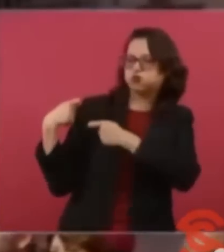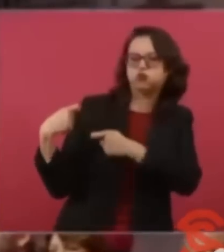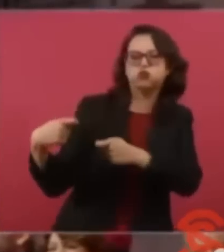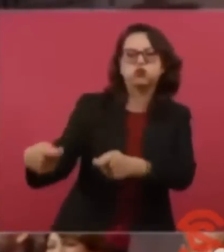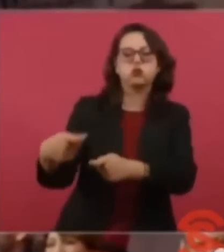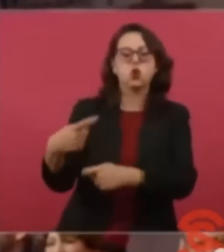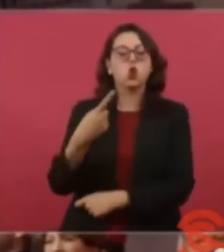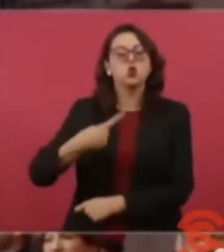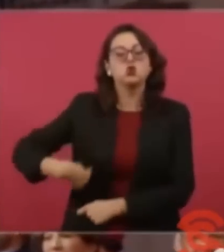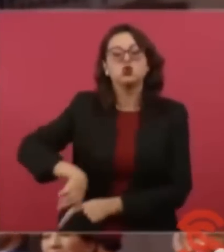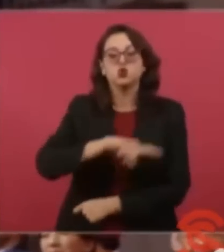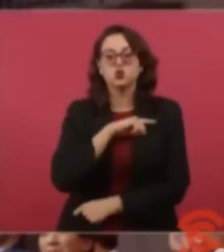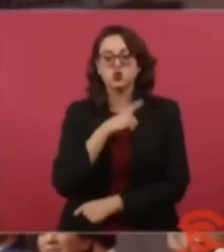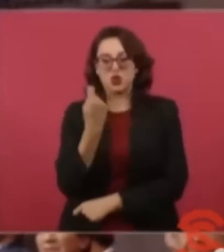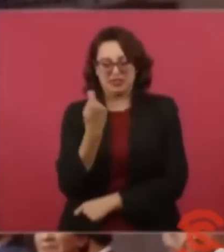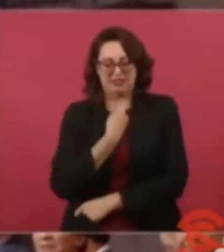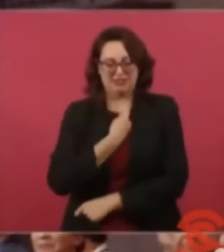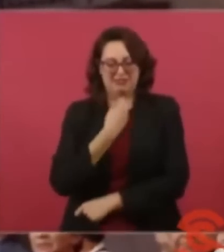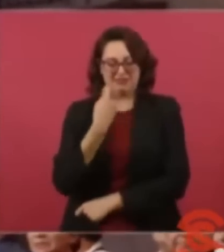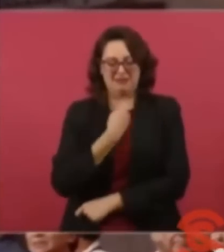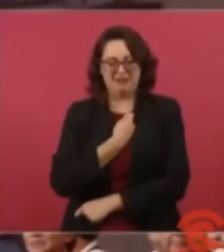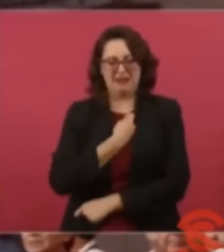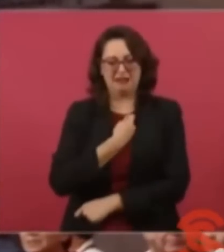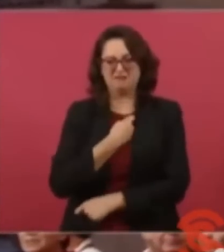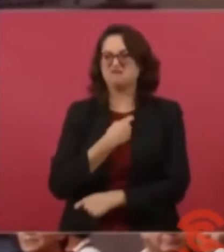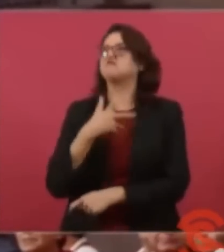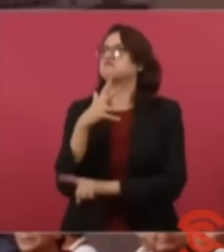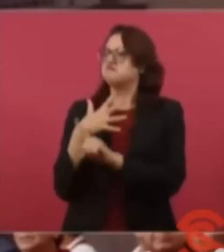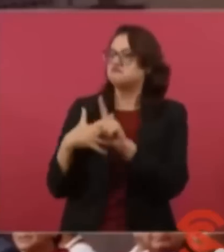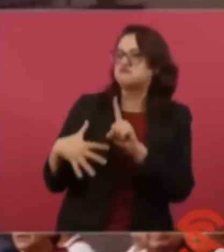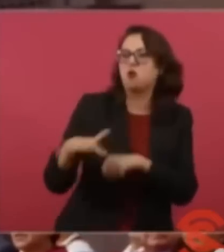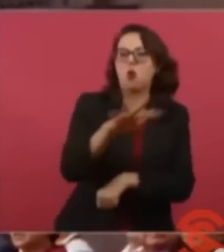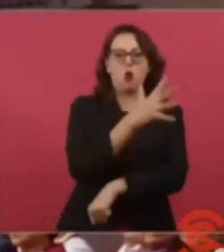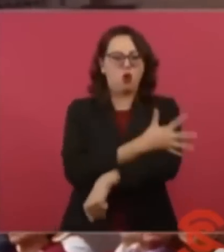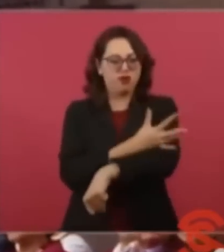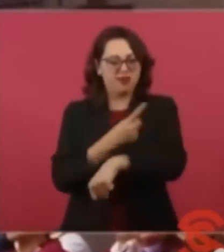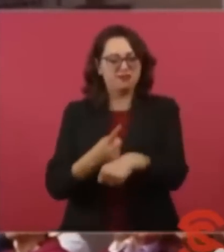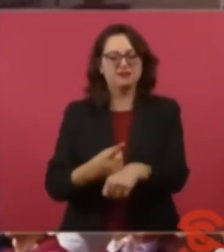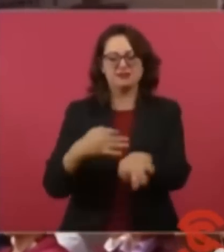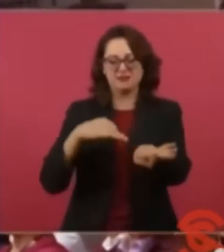sociedad honesta, trabajadora y fraterna.